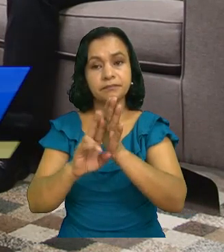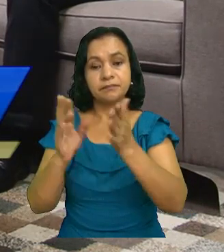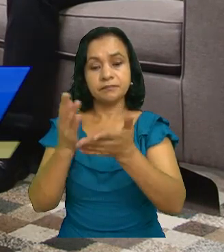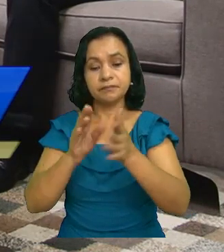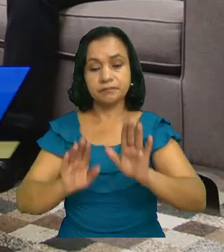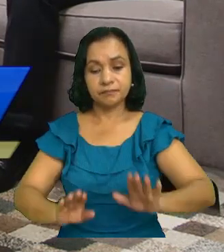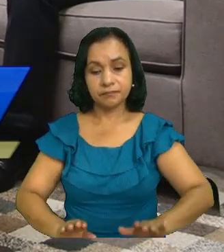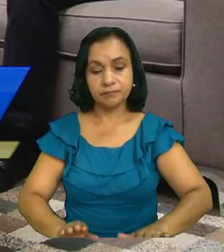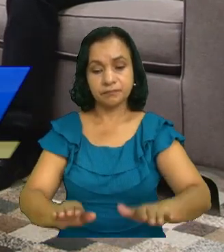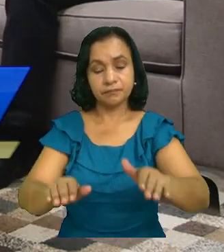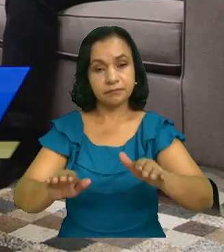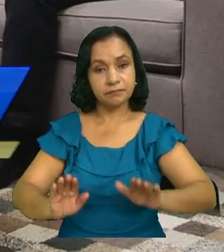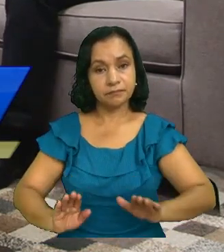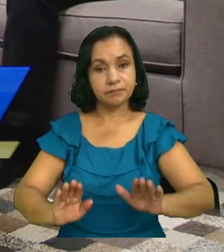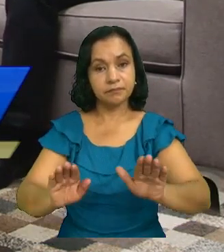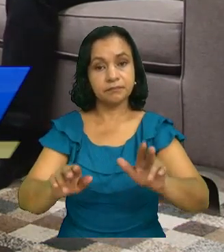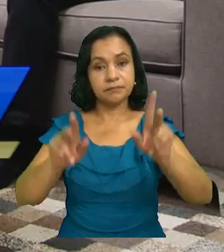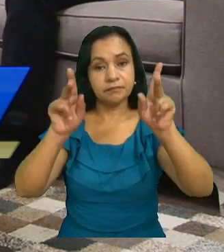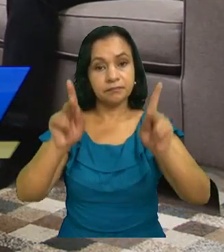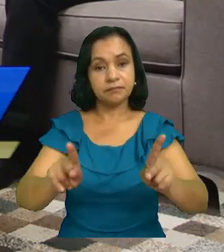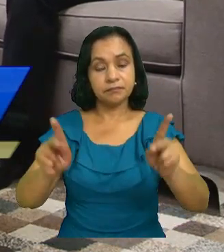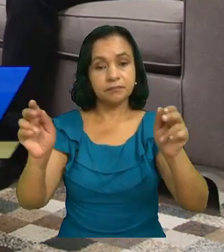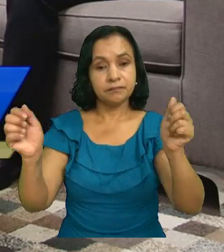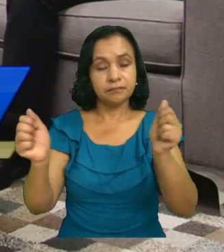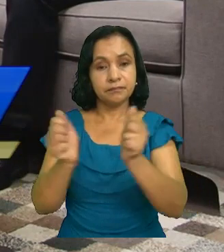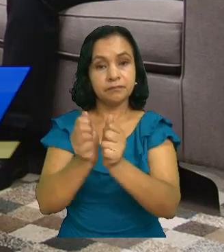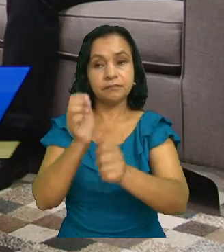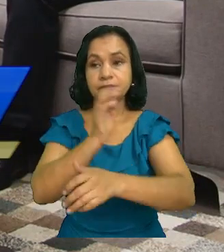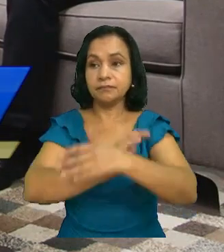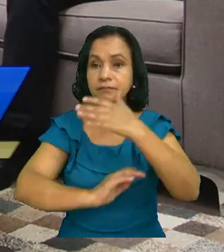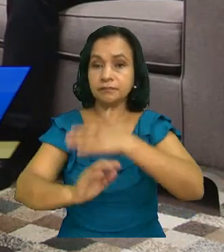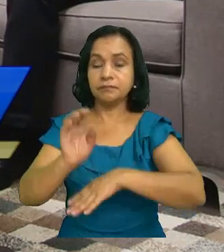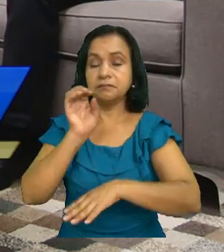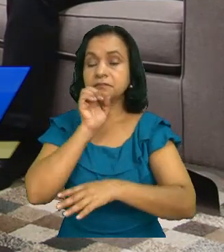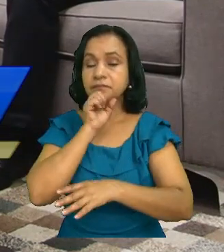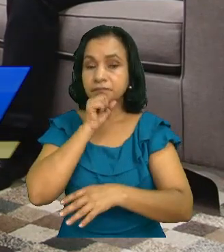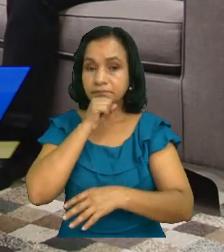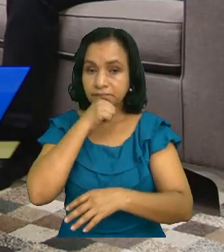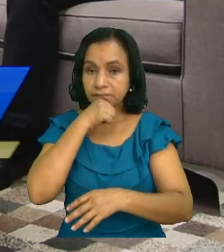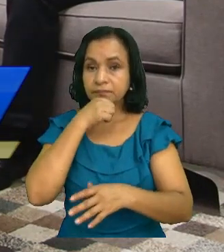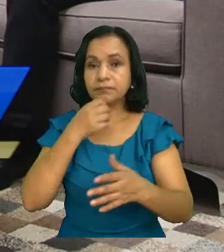ruedas a las personas con capacidades diferentes y a los ancianos.